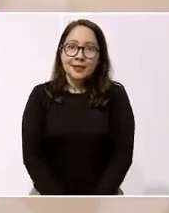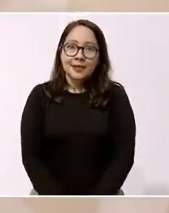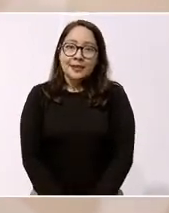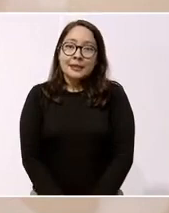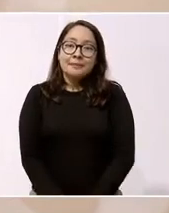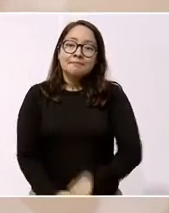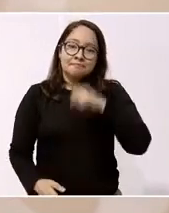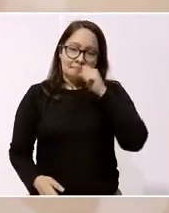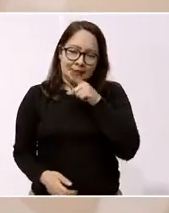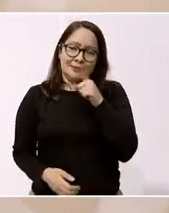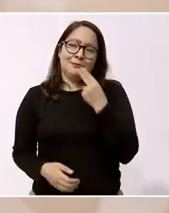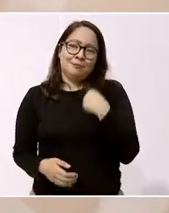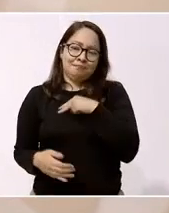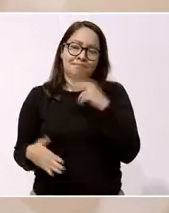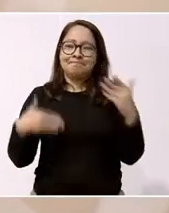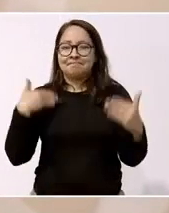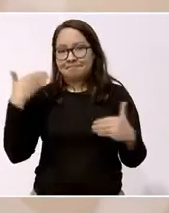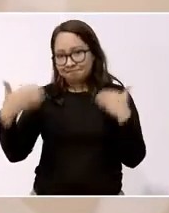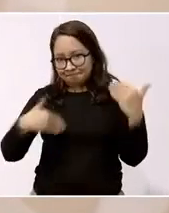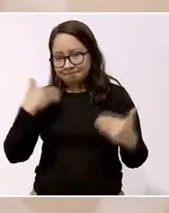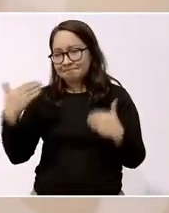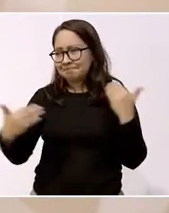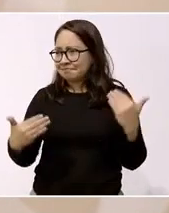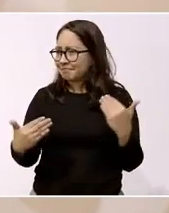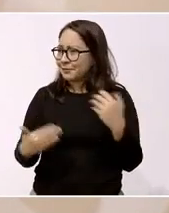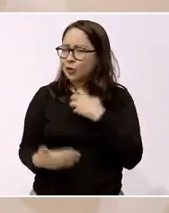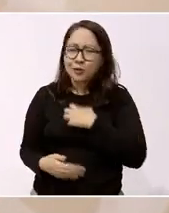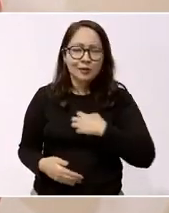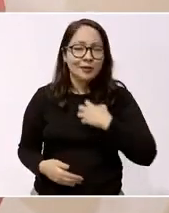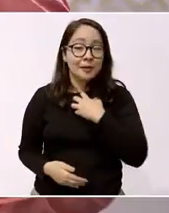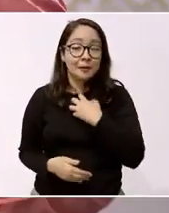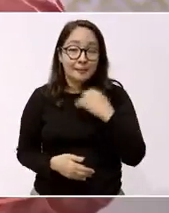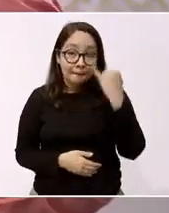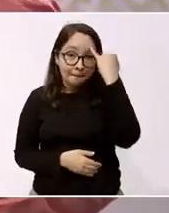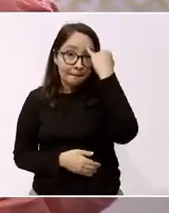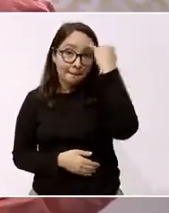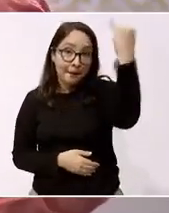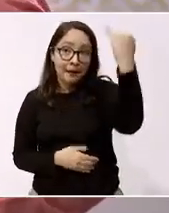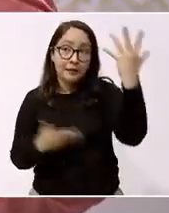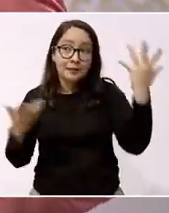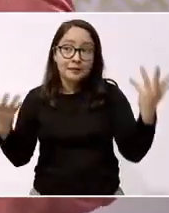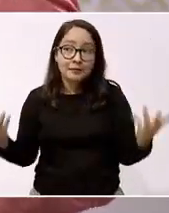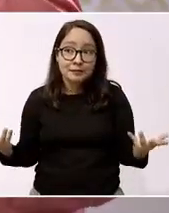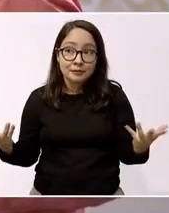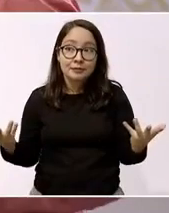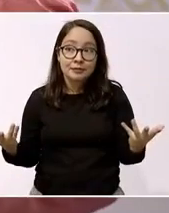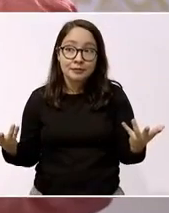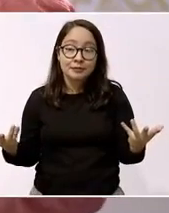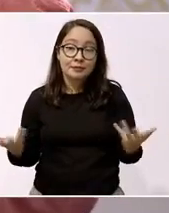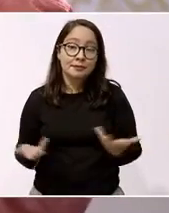hay que celebrar, porque imagínense, nos